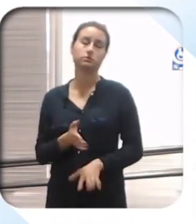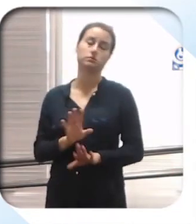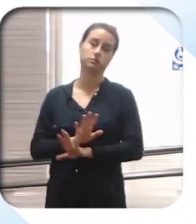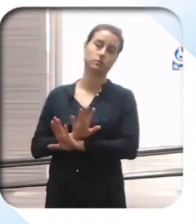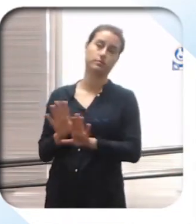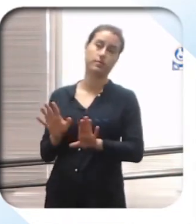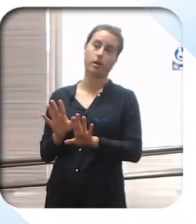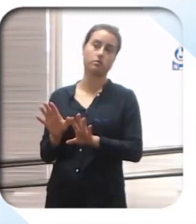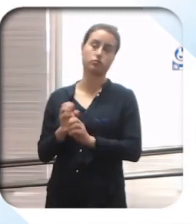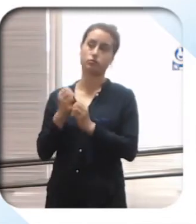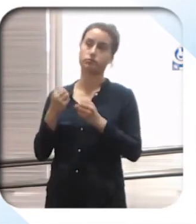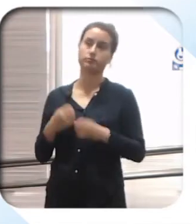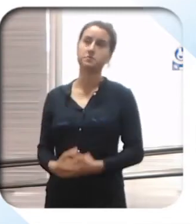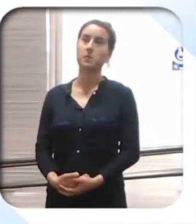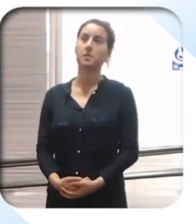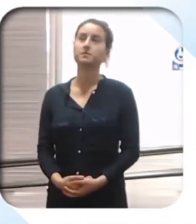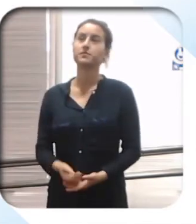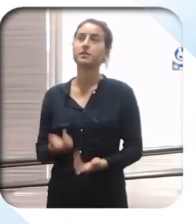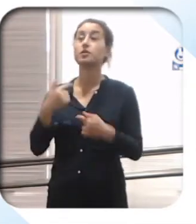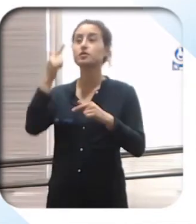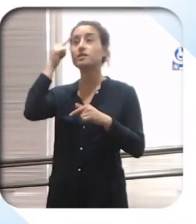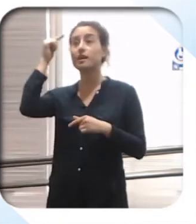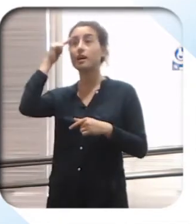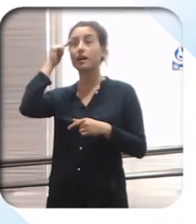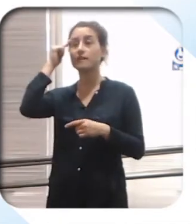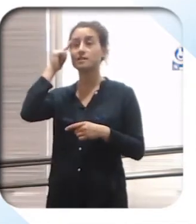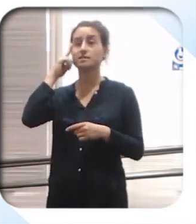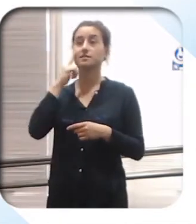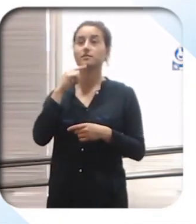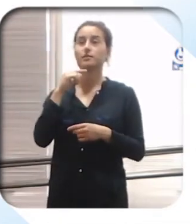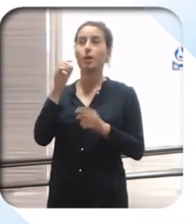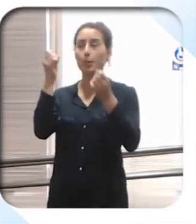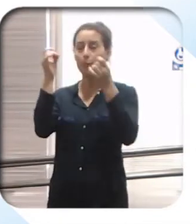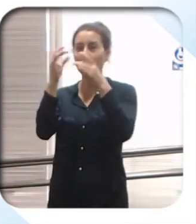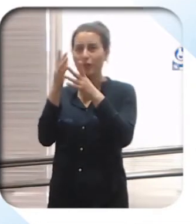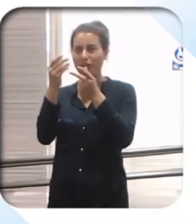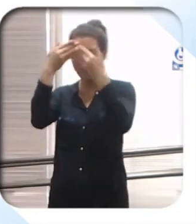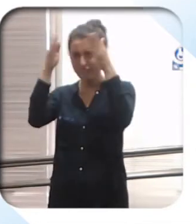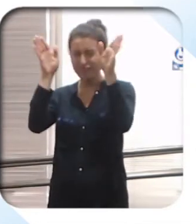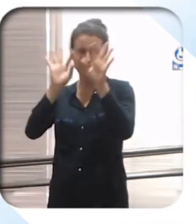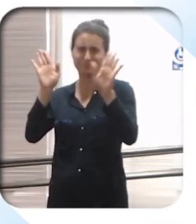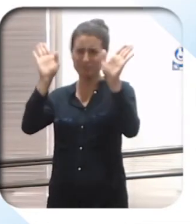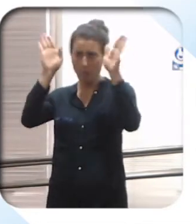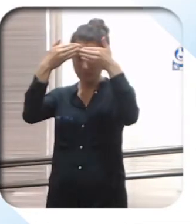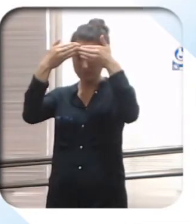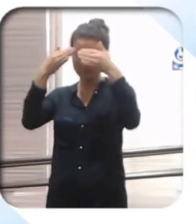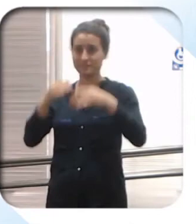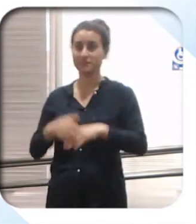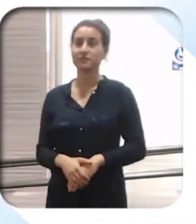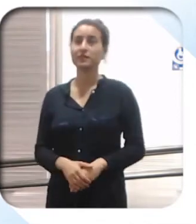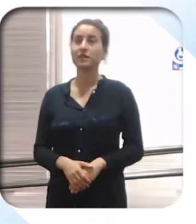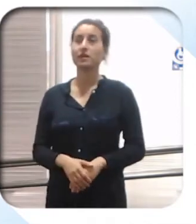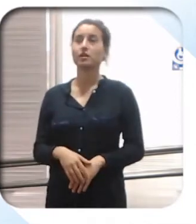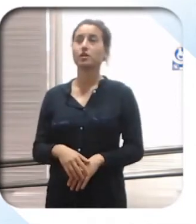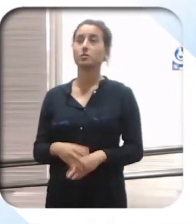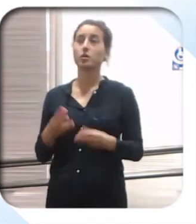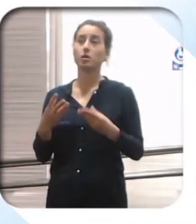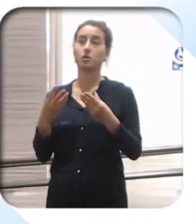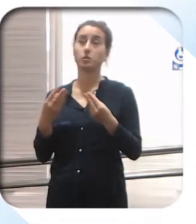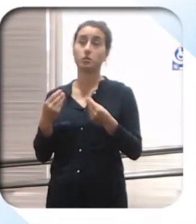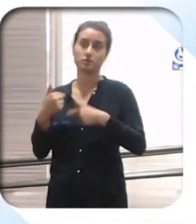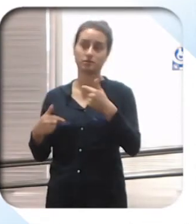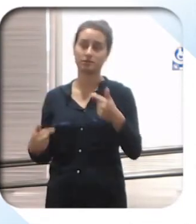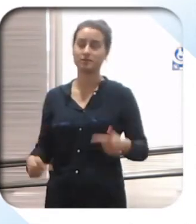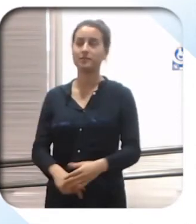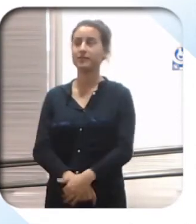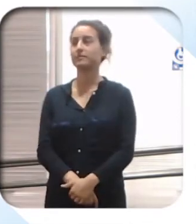no, es como demasiado. Entonces, nuestra cabeza no está pronta para todo eso, ¿verdad? Es como muchas cosas a la misma